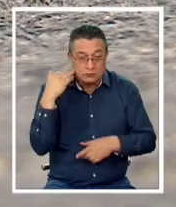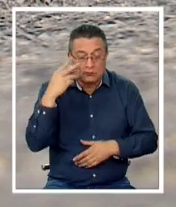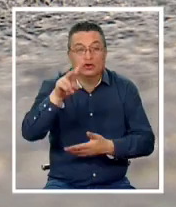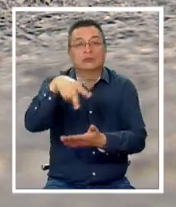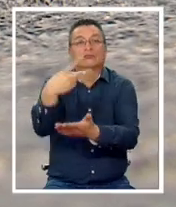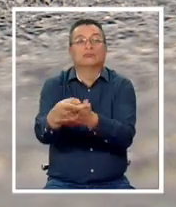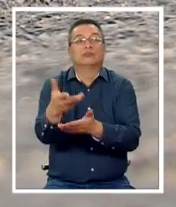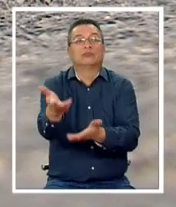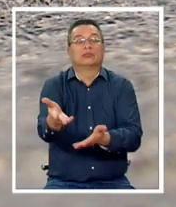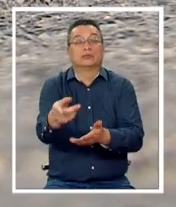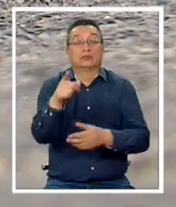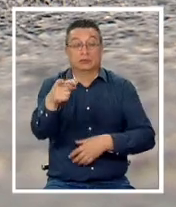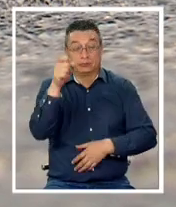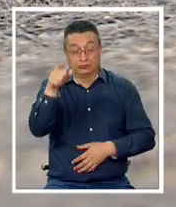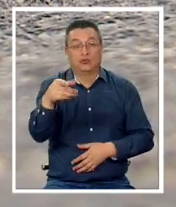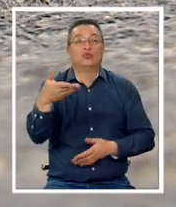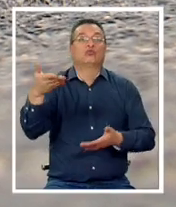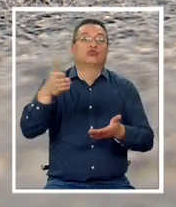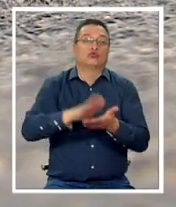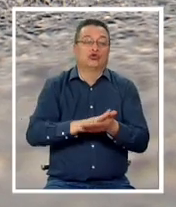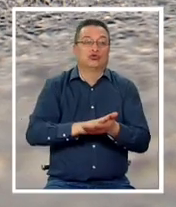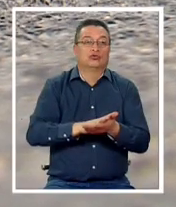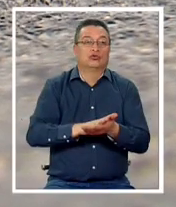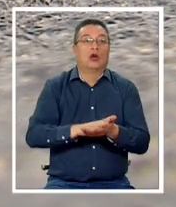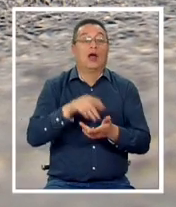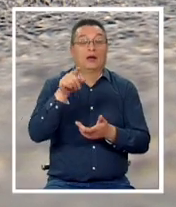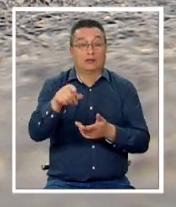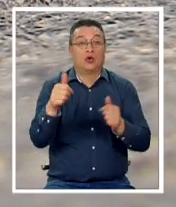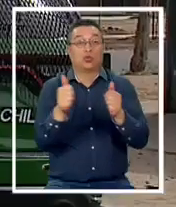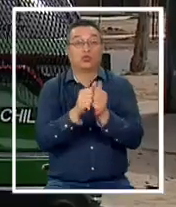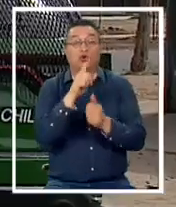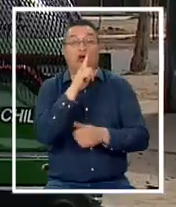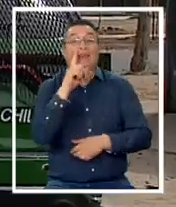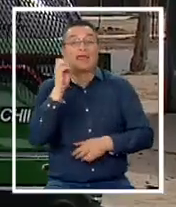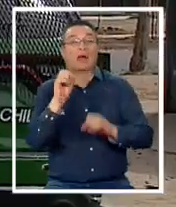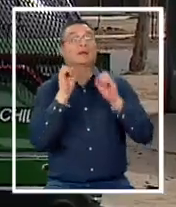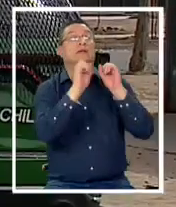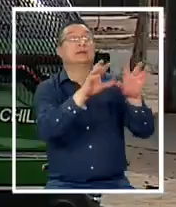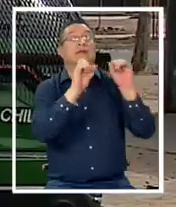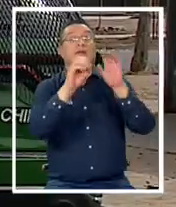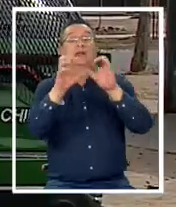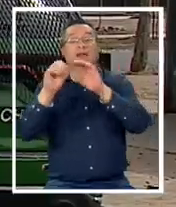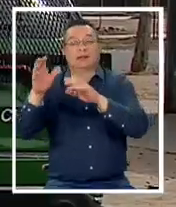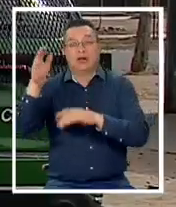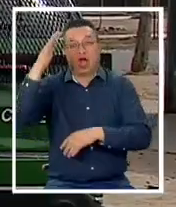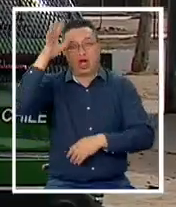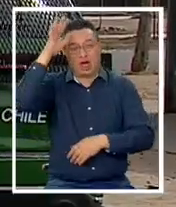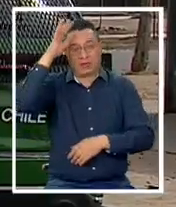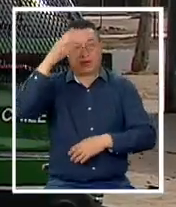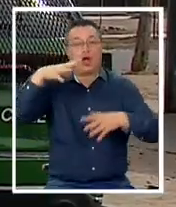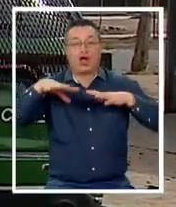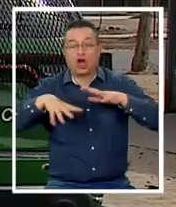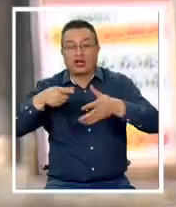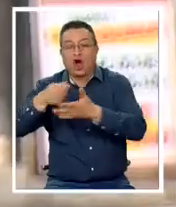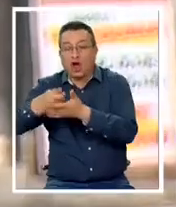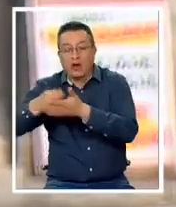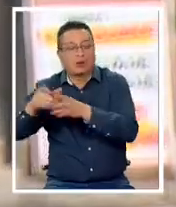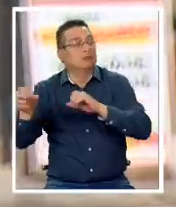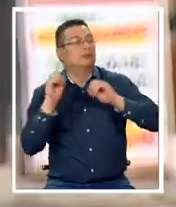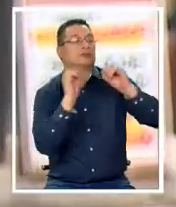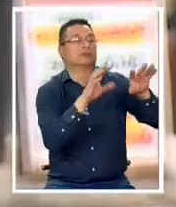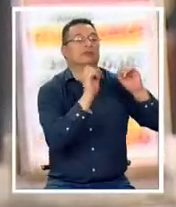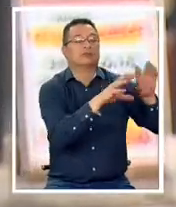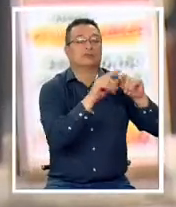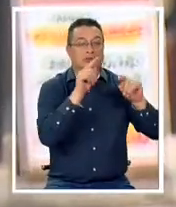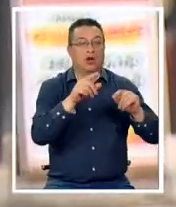suelo. Pero ese disparo le quitó la vida. Bastián junto a una tía entregaban encomiendas en Puente Alto antes del mediodía, un